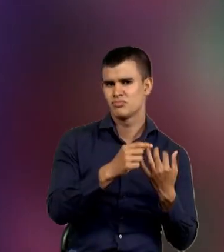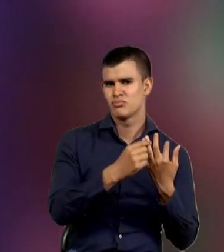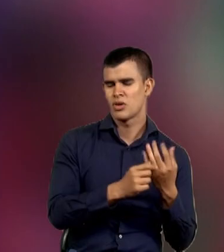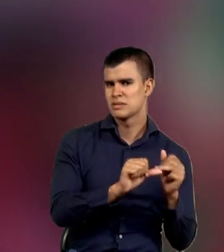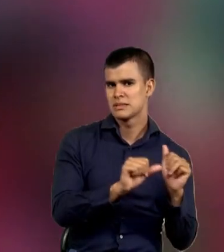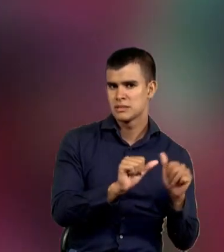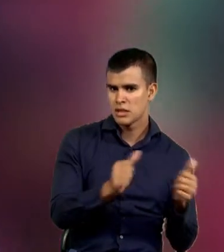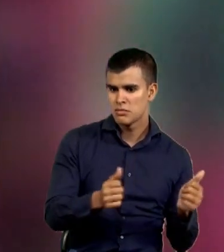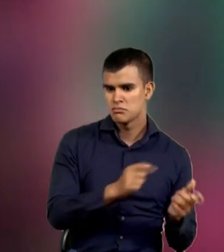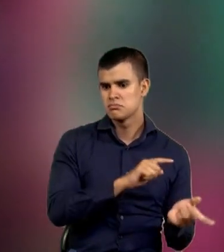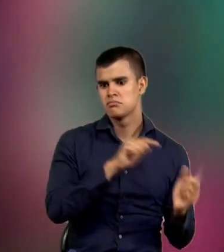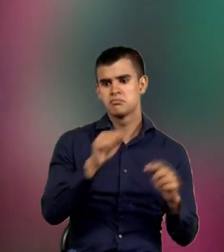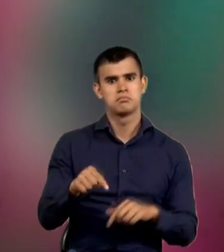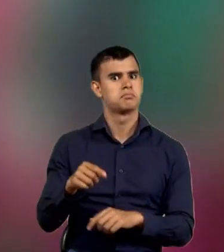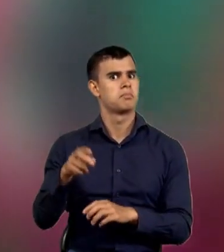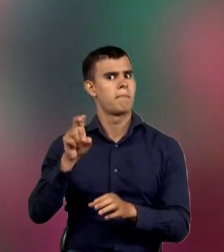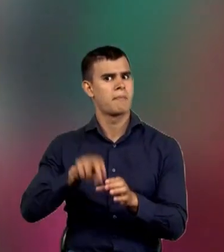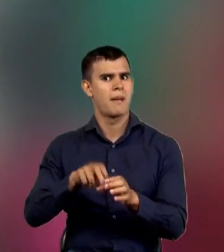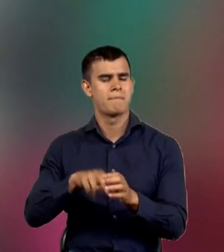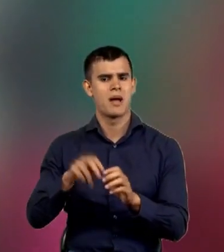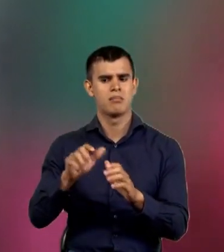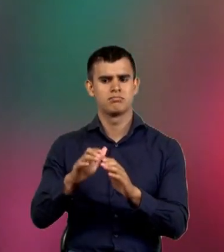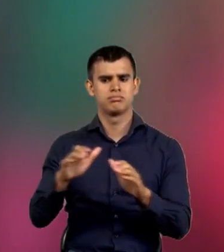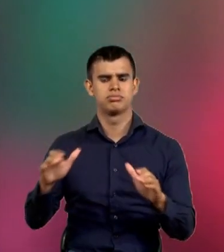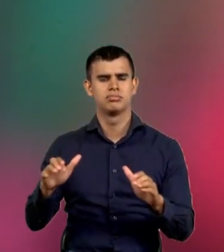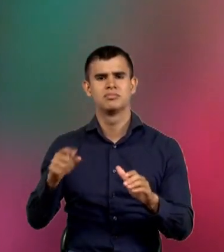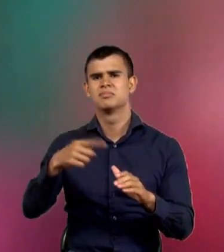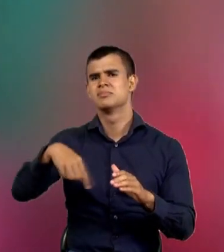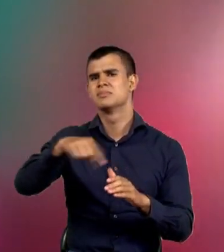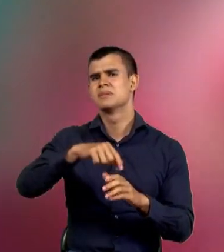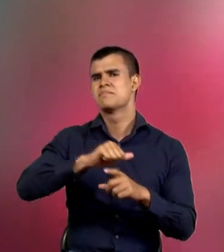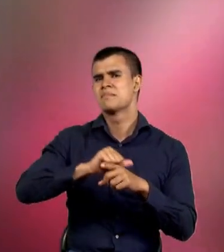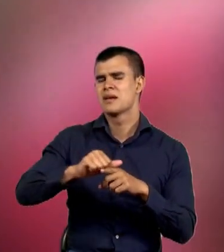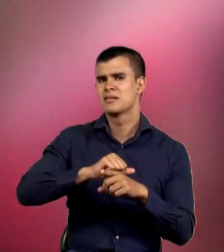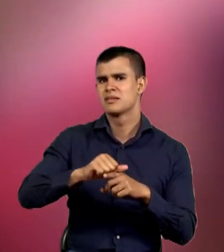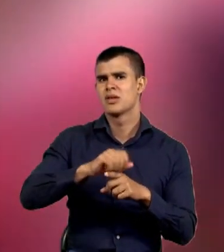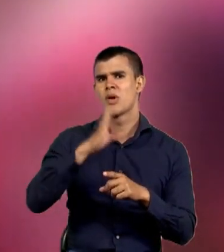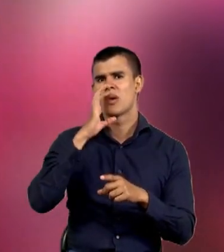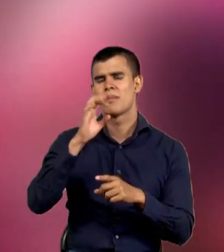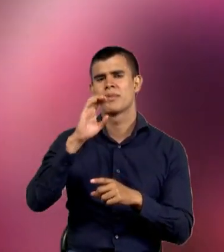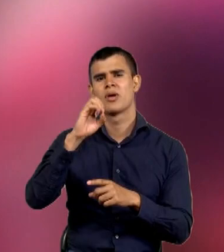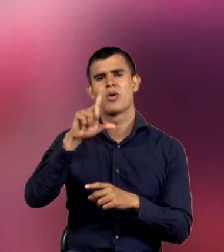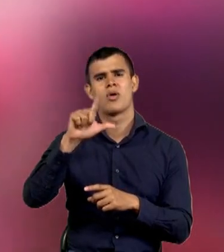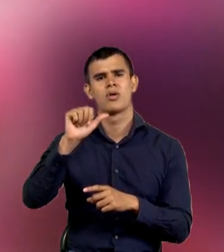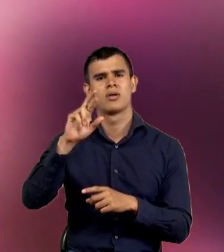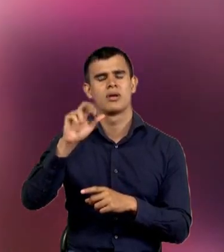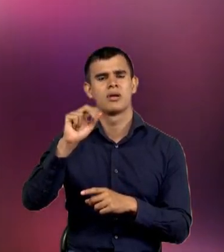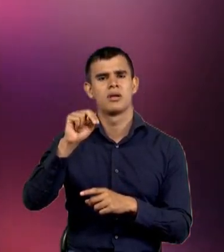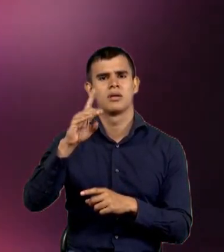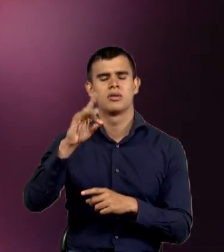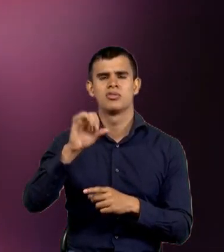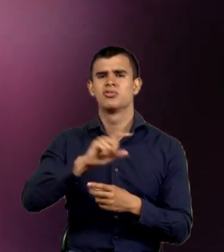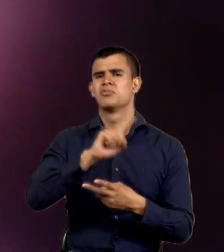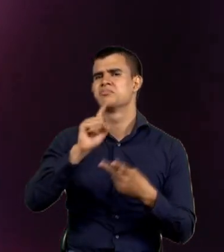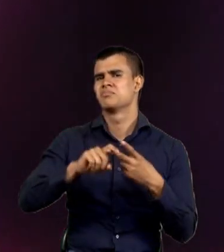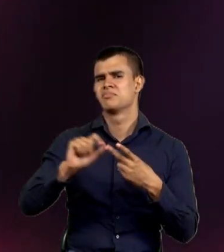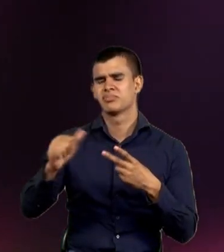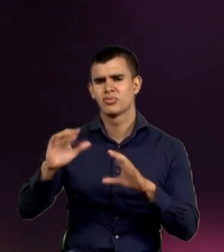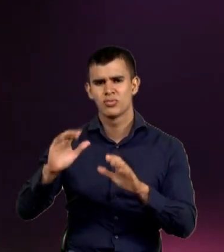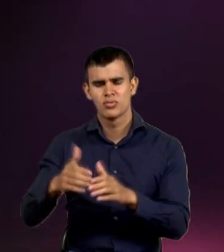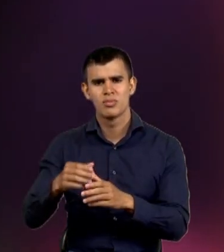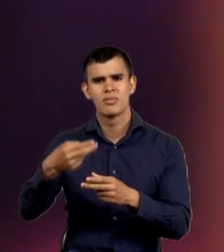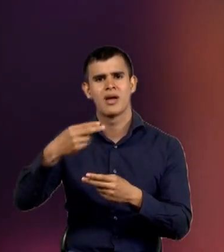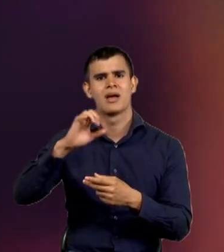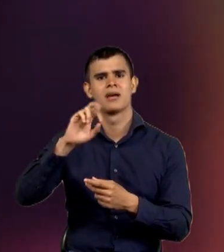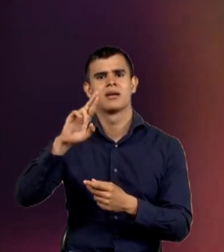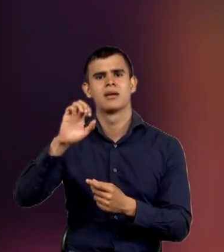Luego de ganarse el respeto musical, Isa con su trombón ha sido parte de orquestas venezolanas como las de Orlando Guatuzzi y Cheo Linares. Ha tocado con Guajeo de